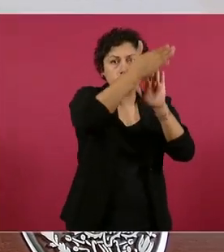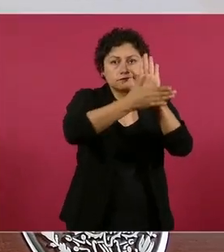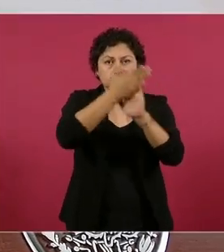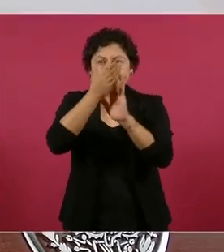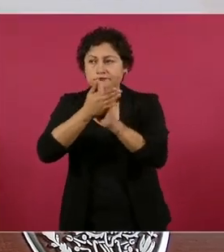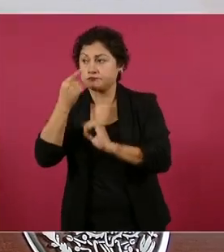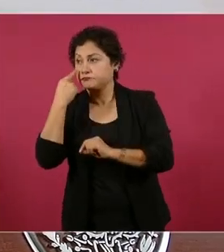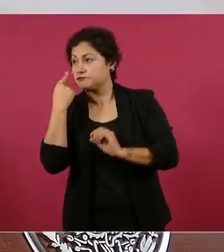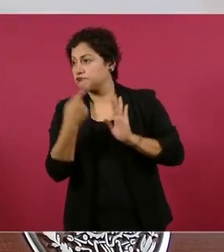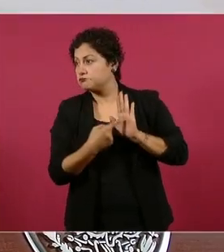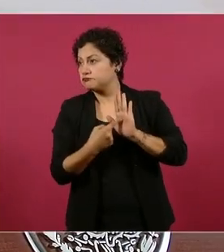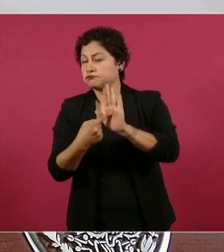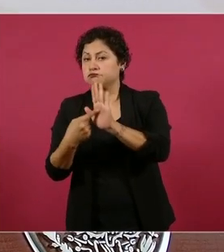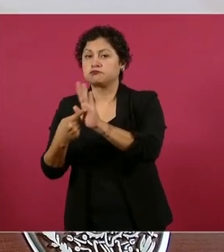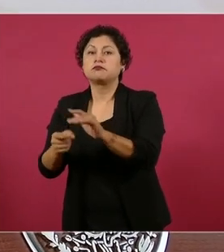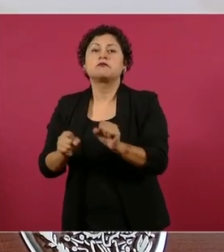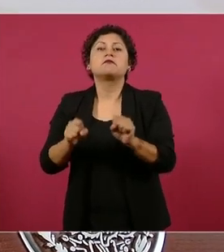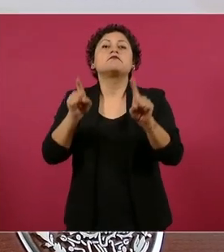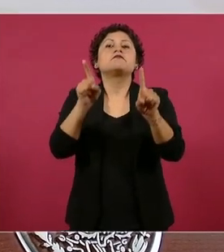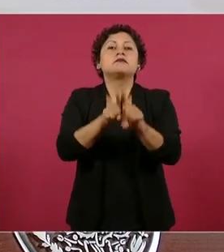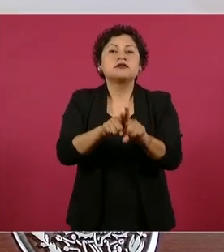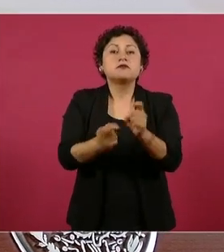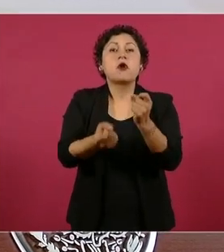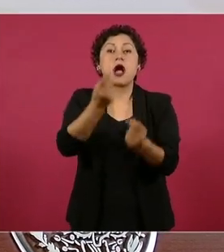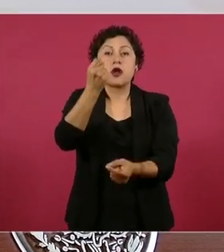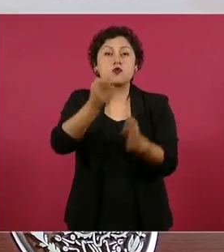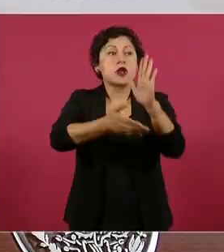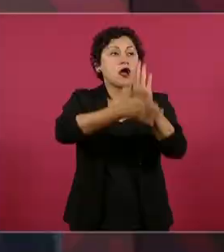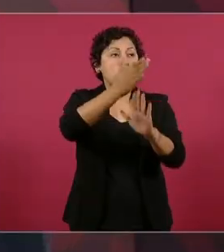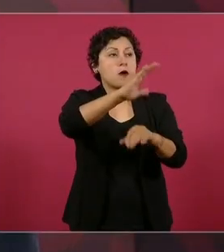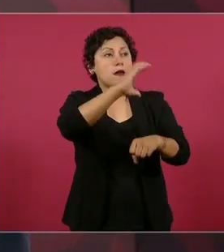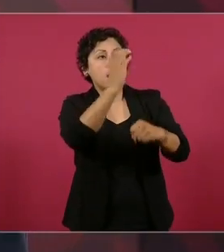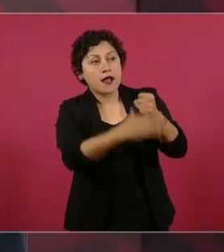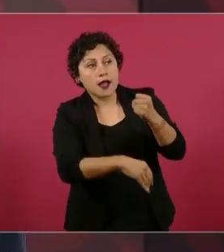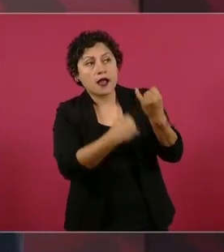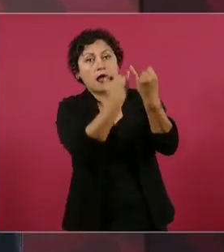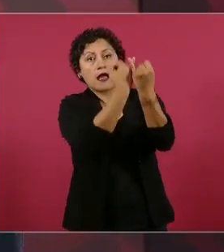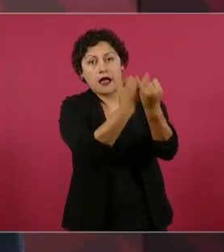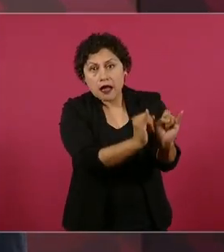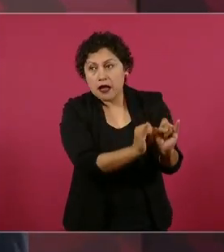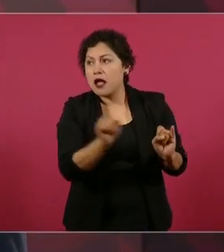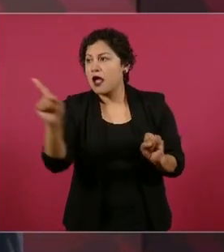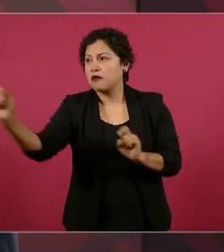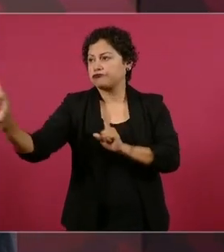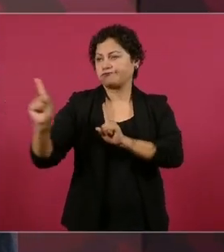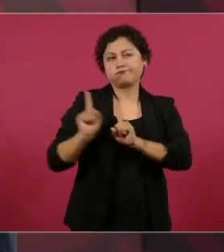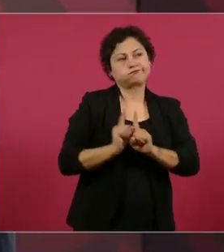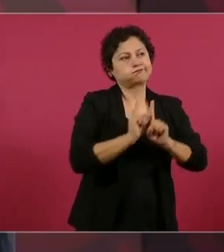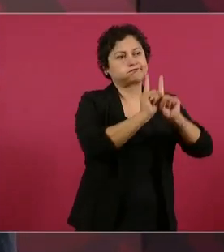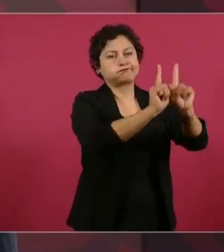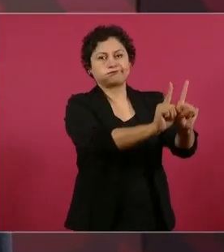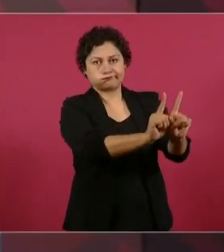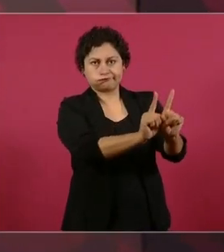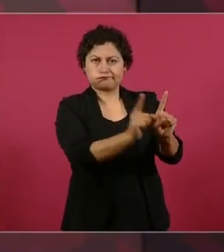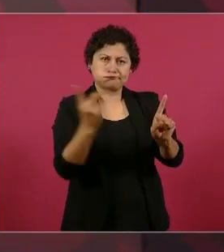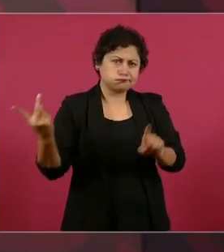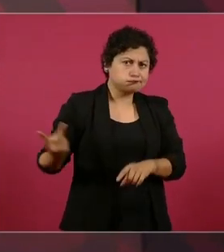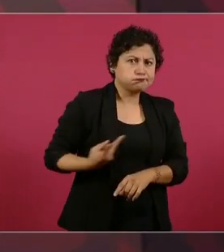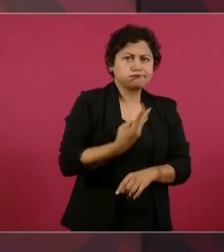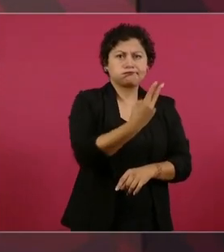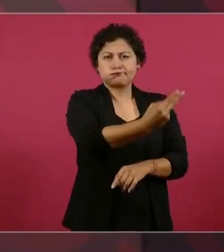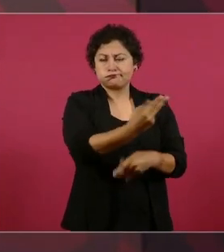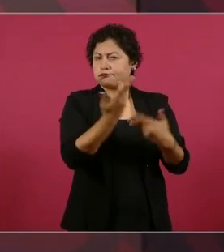inaugurando obras de manera conjunta y también supervisando obras y